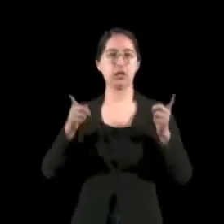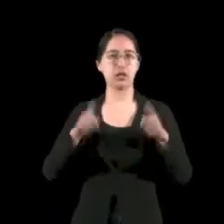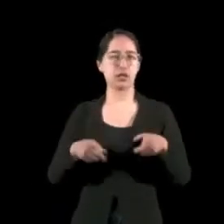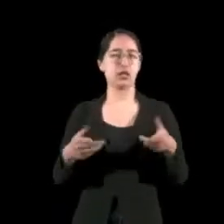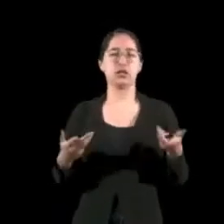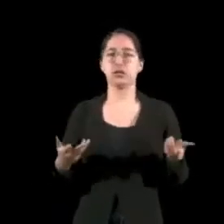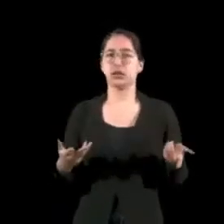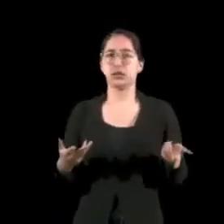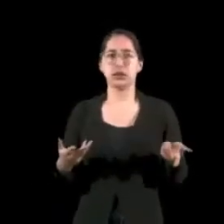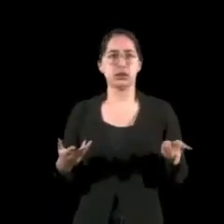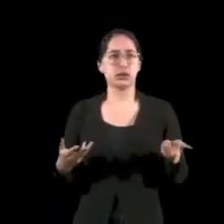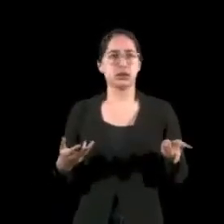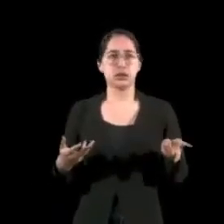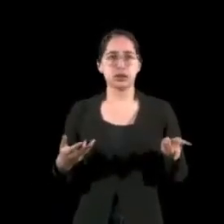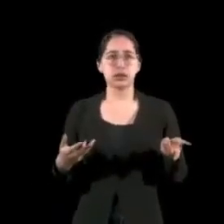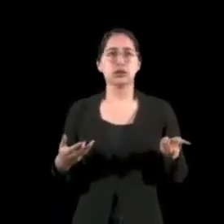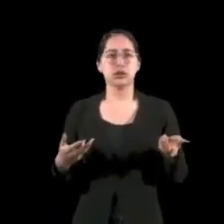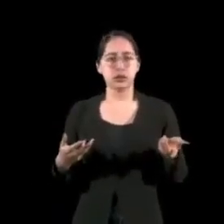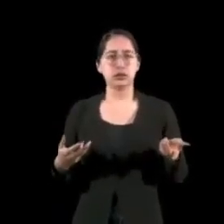bastante